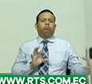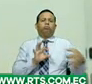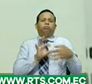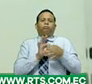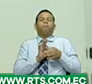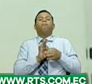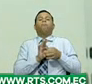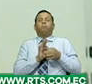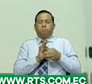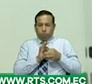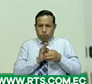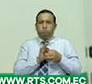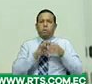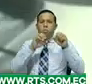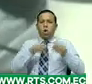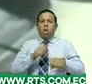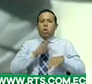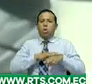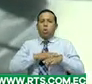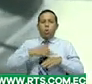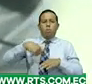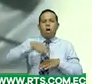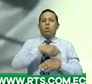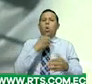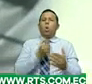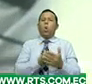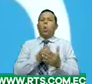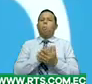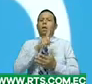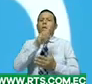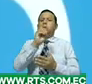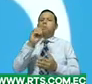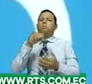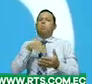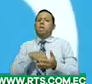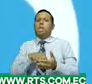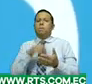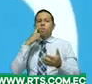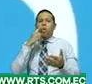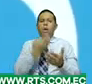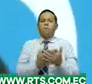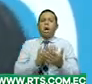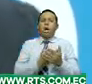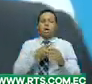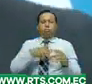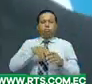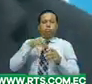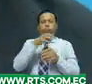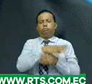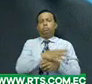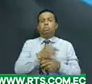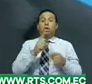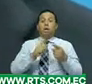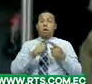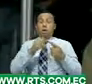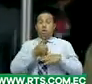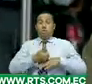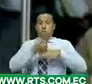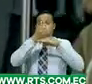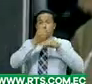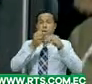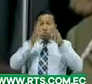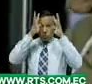peculado en la compra de 100.000 pruebas COVID al alcalde de Quito, Jorge Yunda, y 6 funcionarios municipales más. El presidente de la